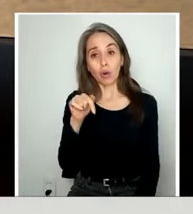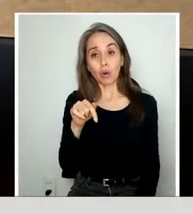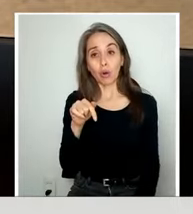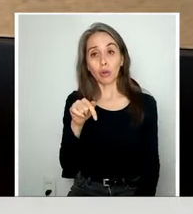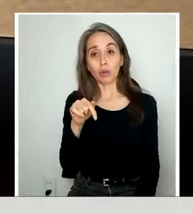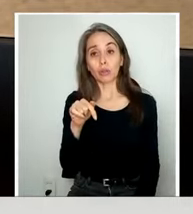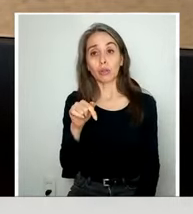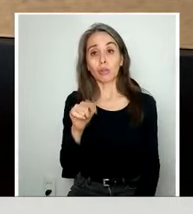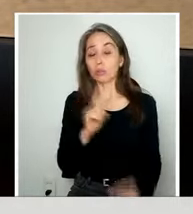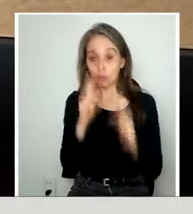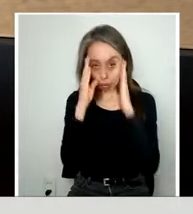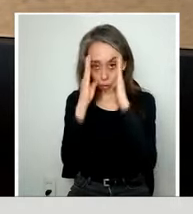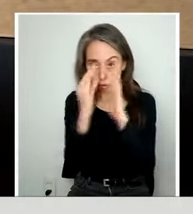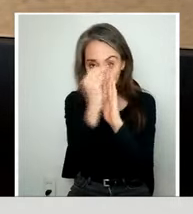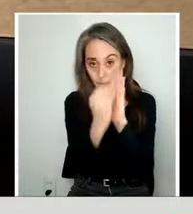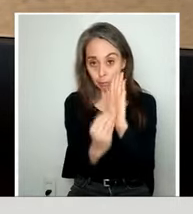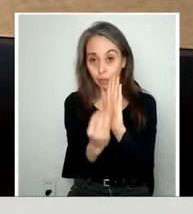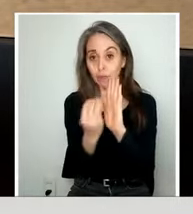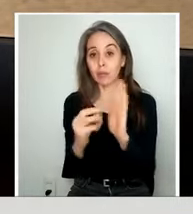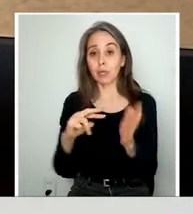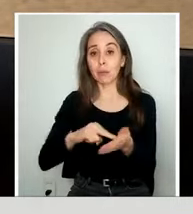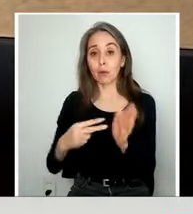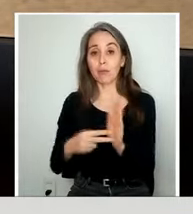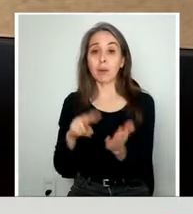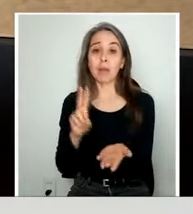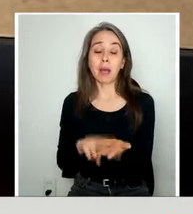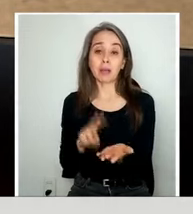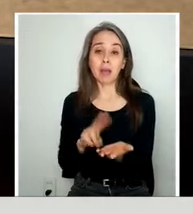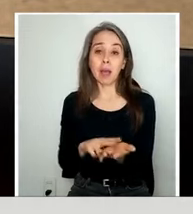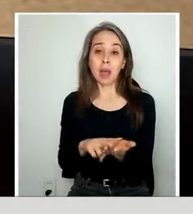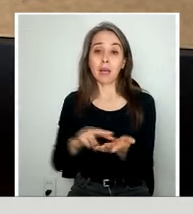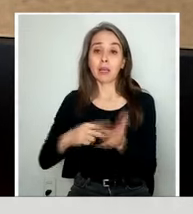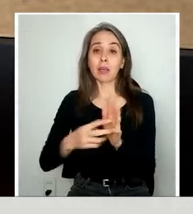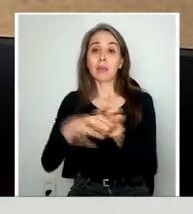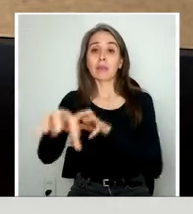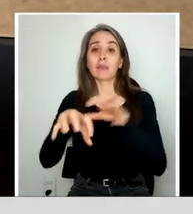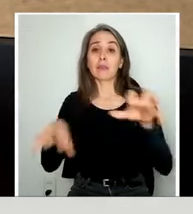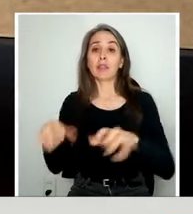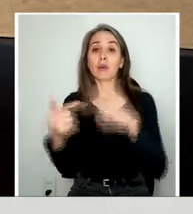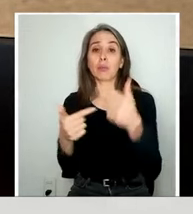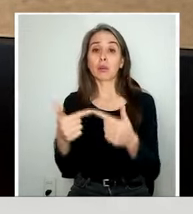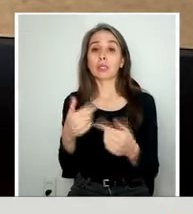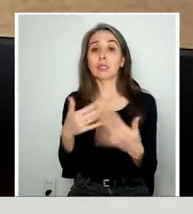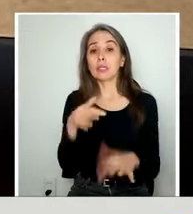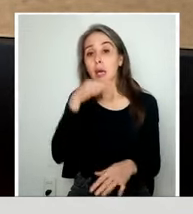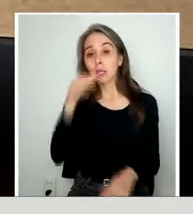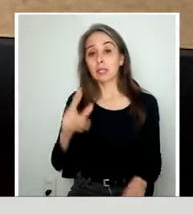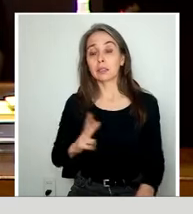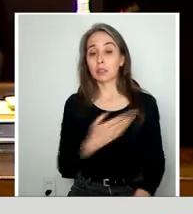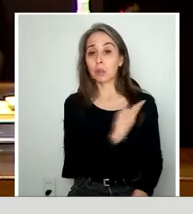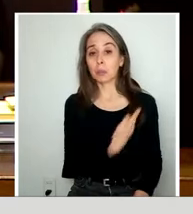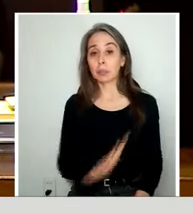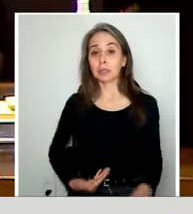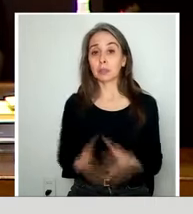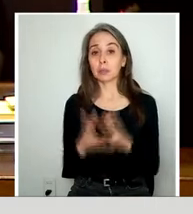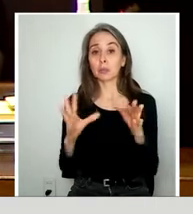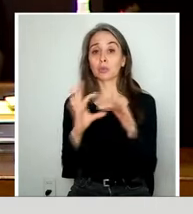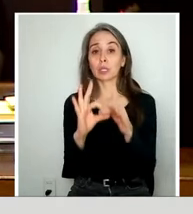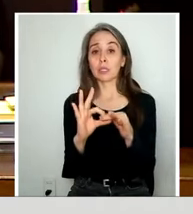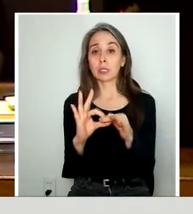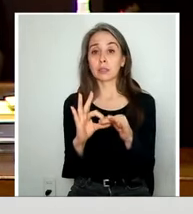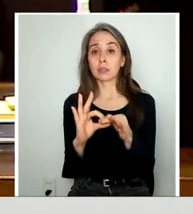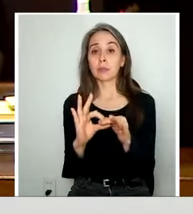abordando bien el problema que es real de la fragmentación política he dicho señor presidente Muchas gracias gracias